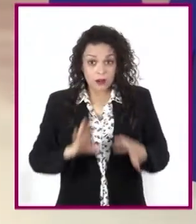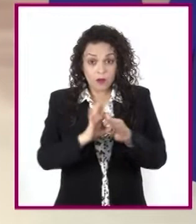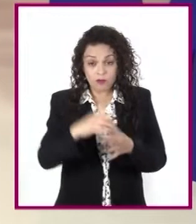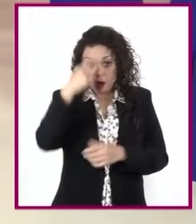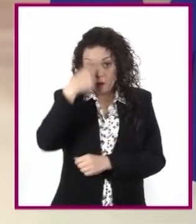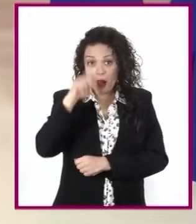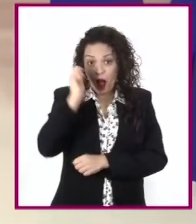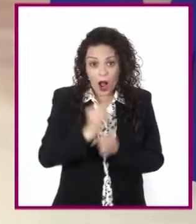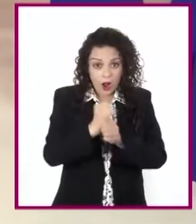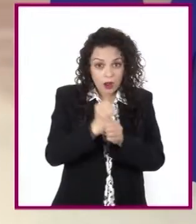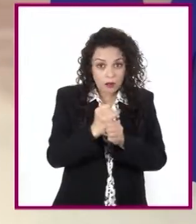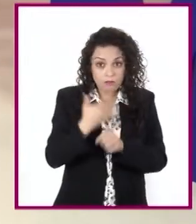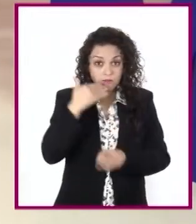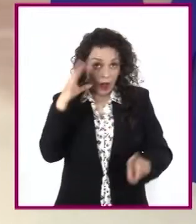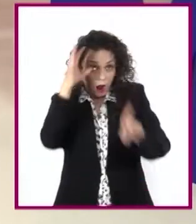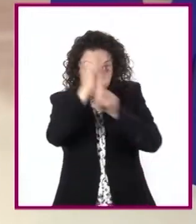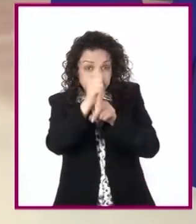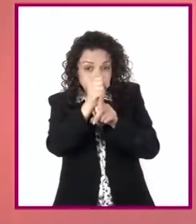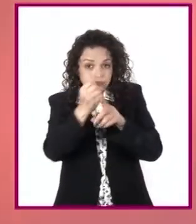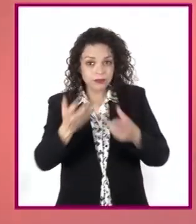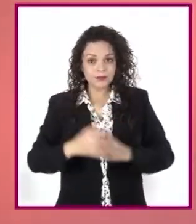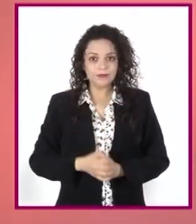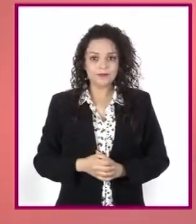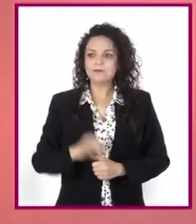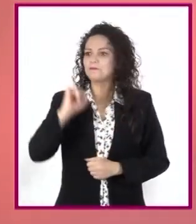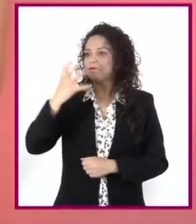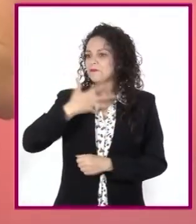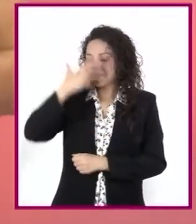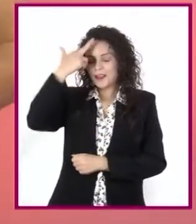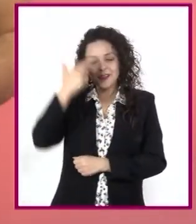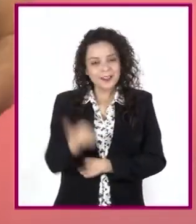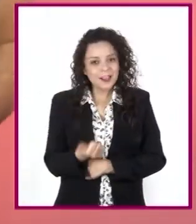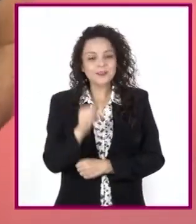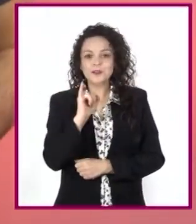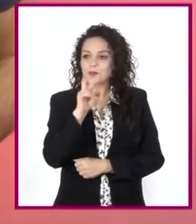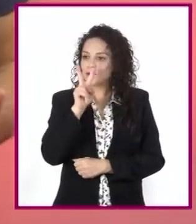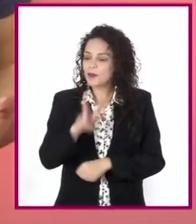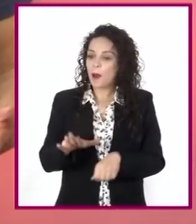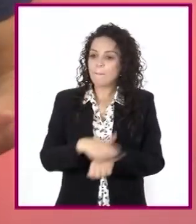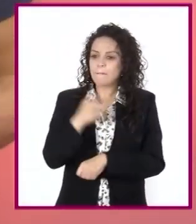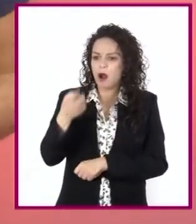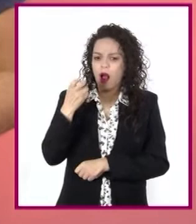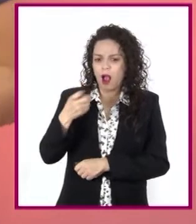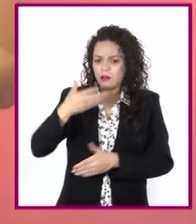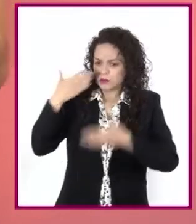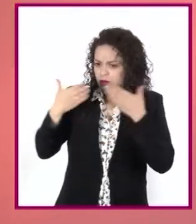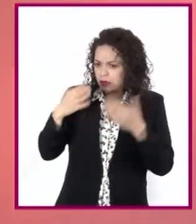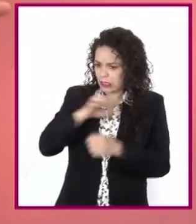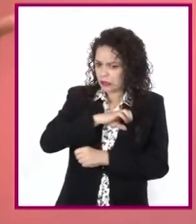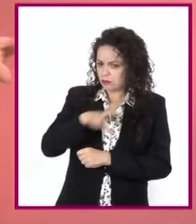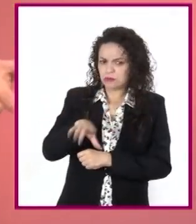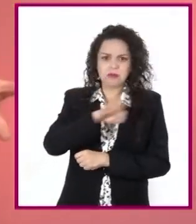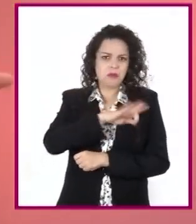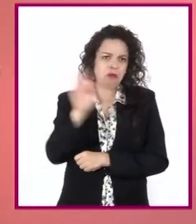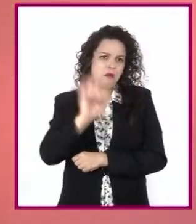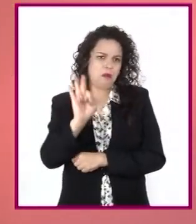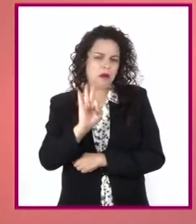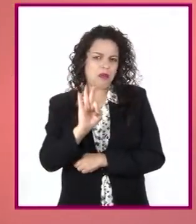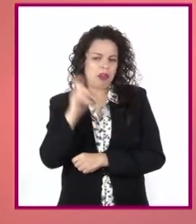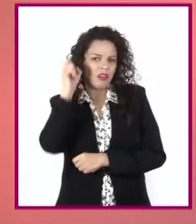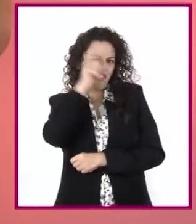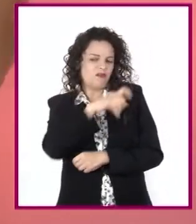de su investigación. Tiene razón, maestra, porque si es un estudio especializado, quizá cueste trabajo